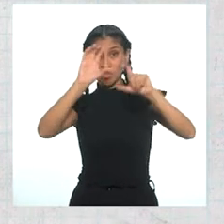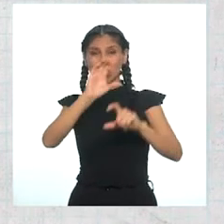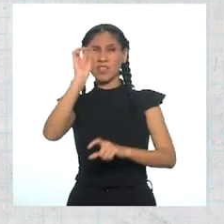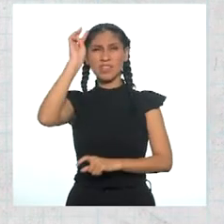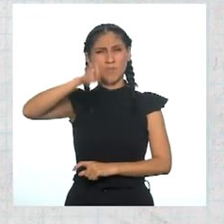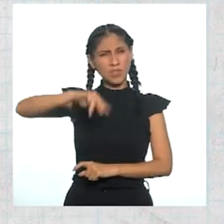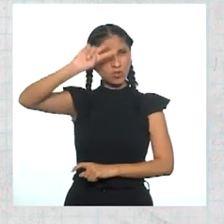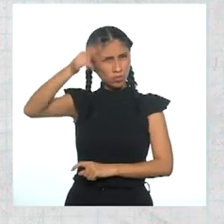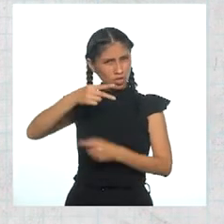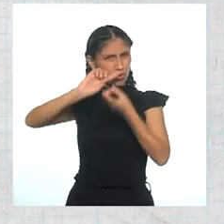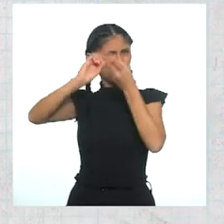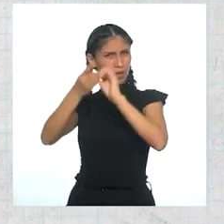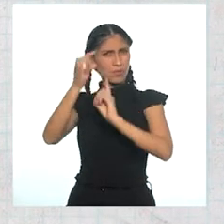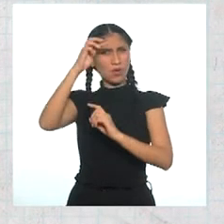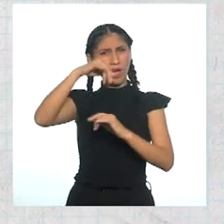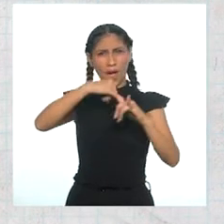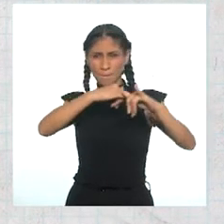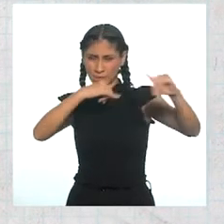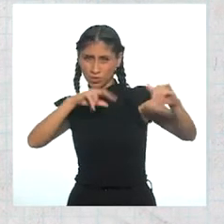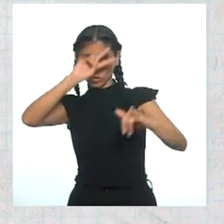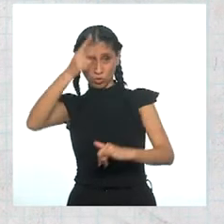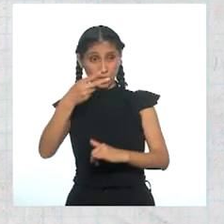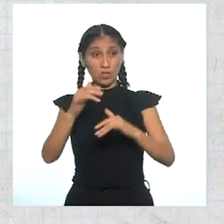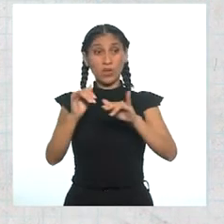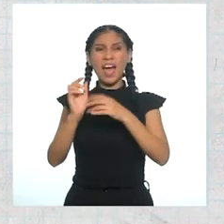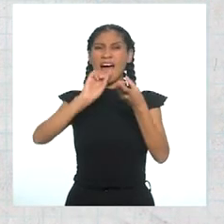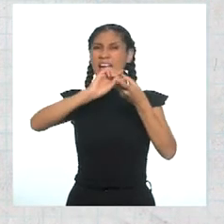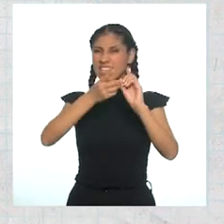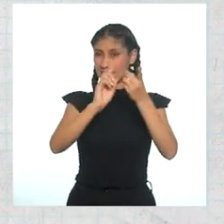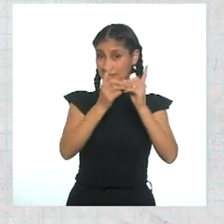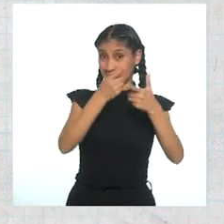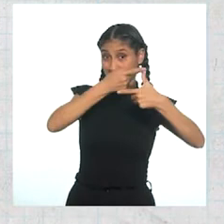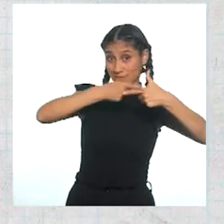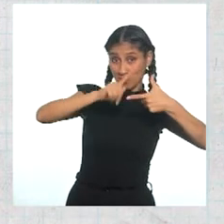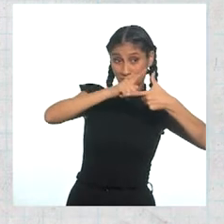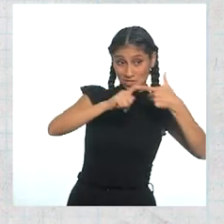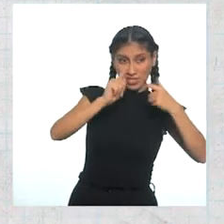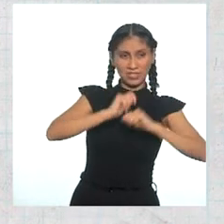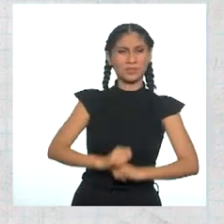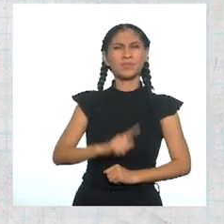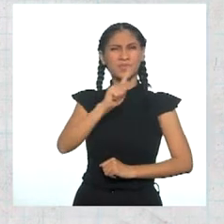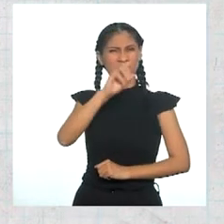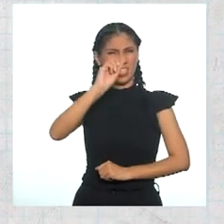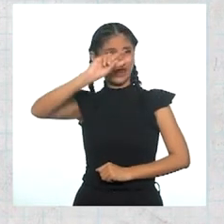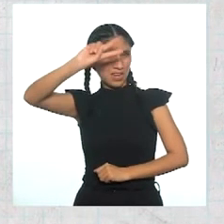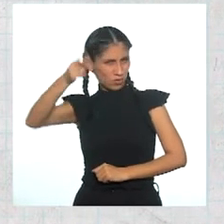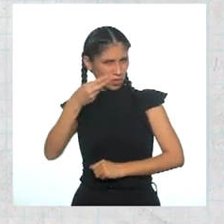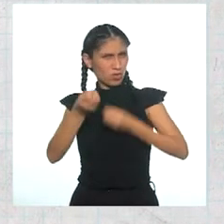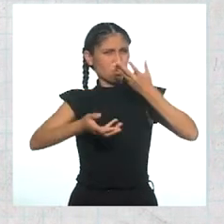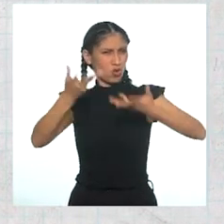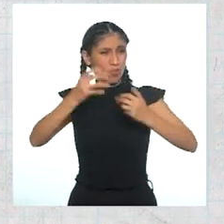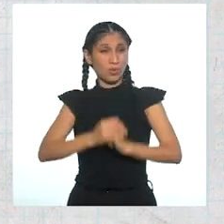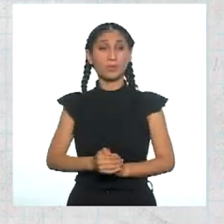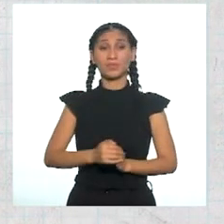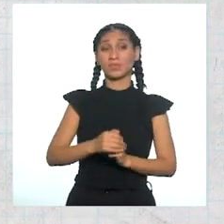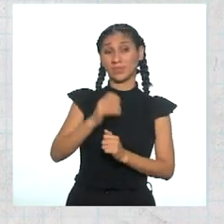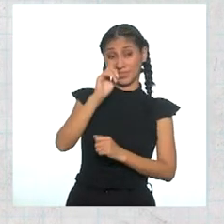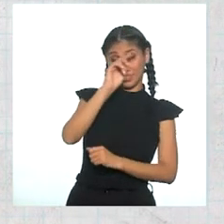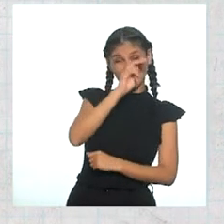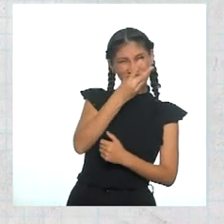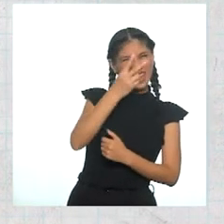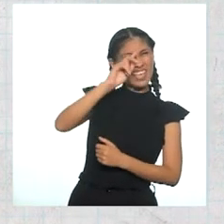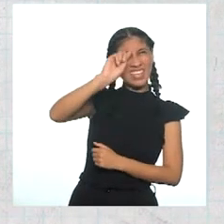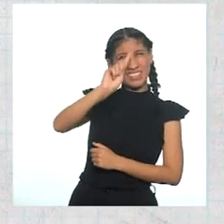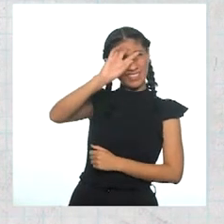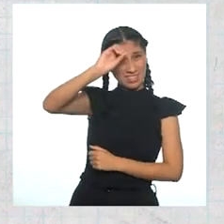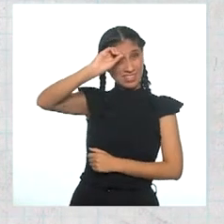a metros cuadrados, debemos dividir entre el producto de 10 al cuadrado por 10 al cuadrado, es decir, entre 10 a la cuarta